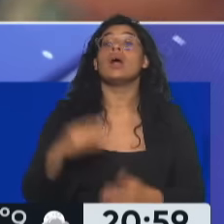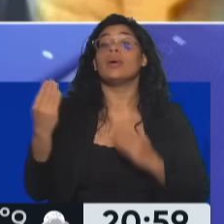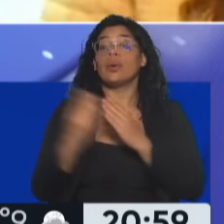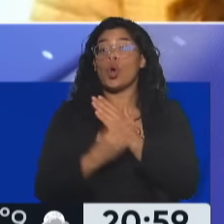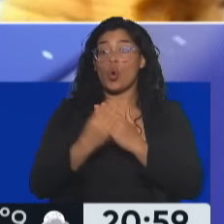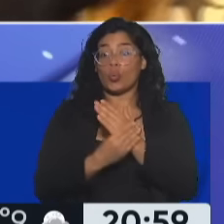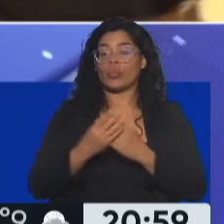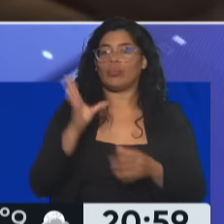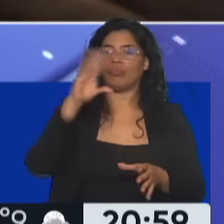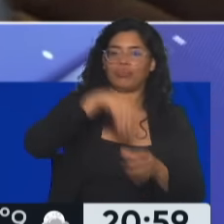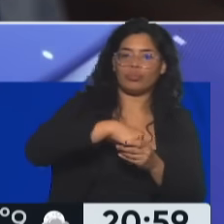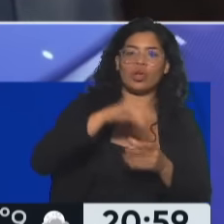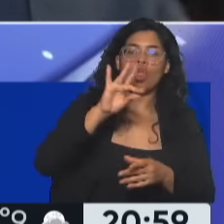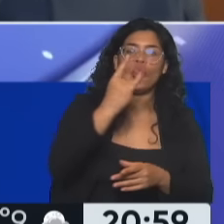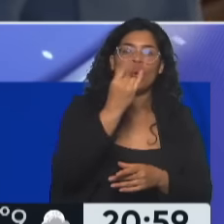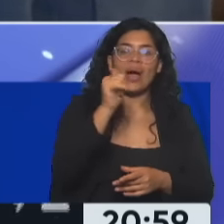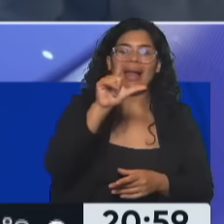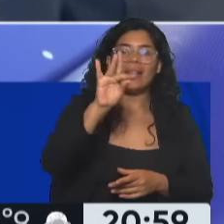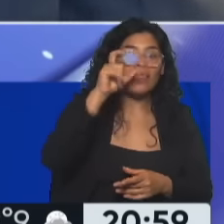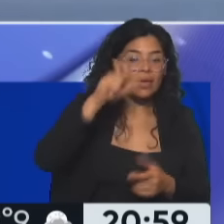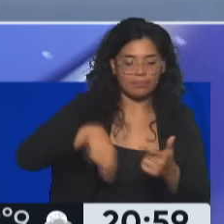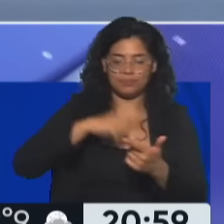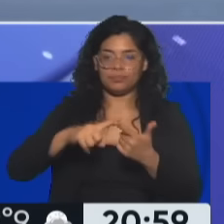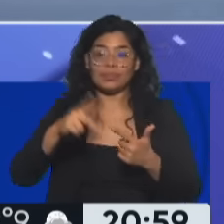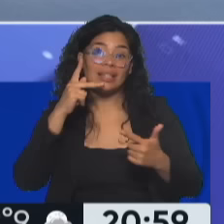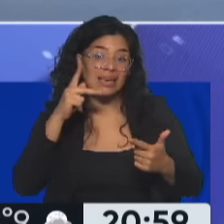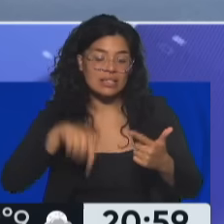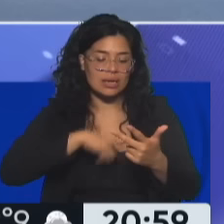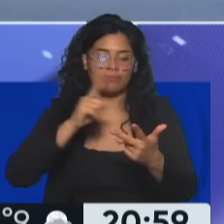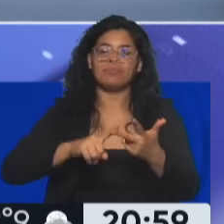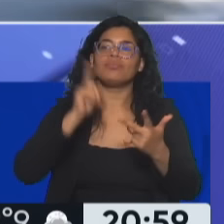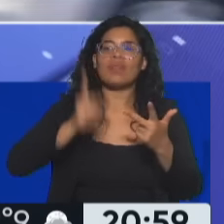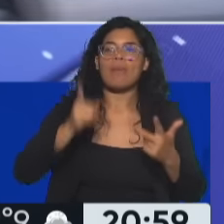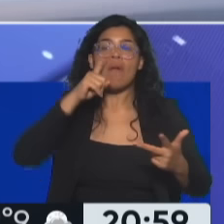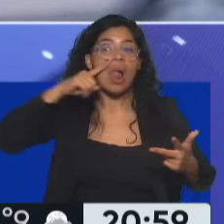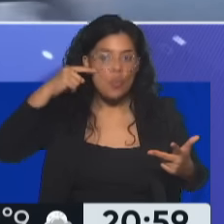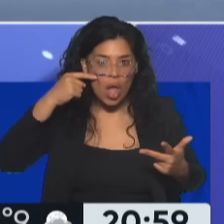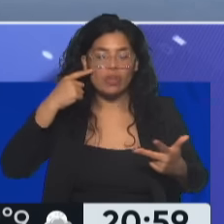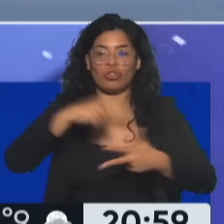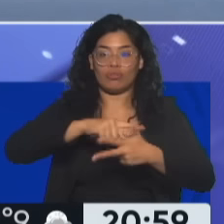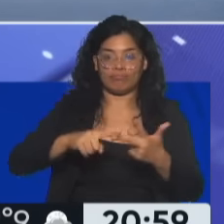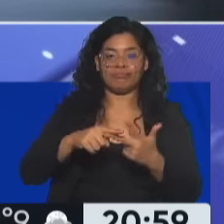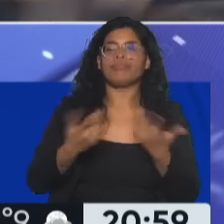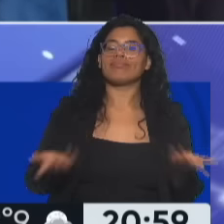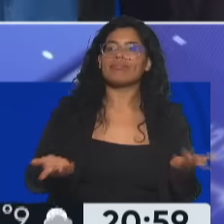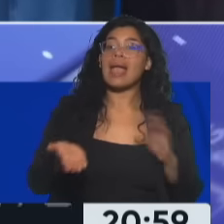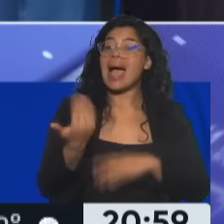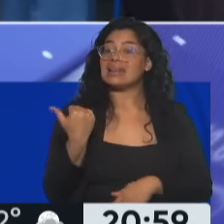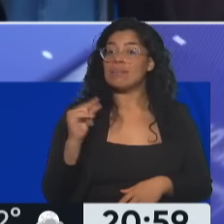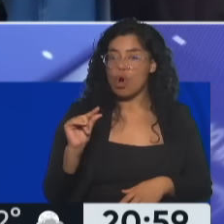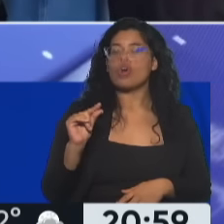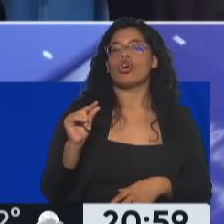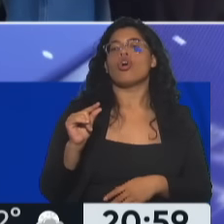Duhalde, Néstor Kirchner y Alberto Fernández. Su nombre había vuelto a ser noticia recientemente cuando la Cámara Federal confirmó